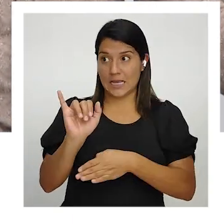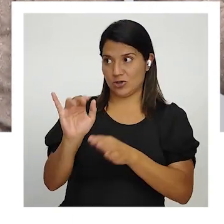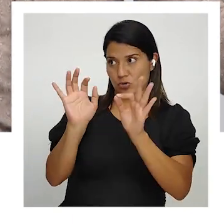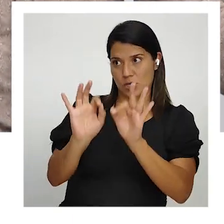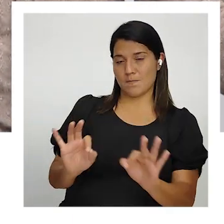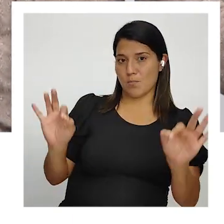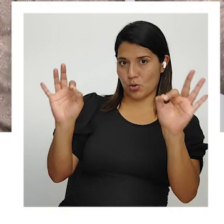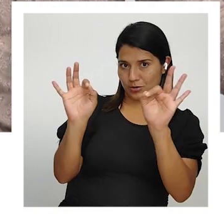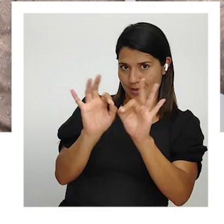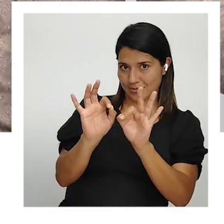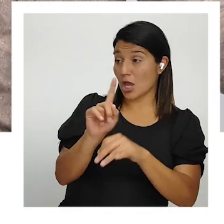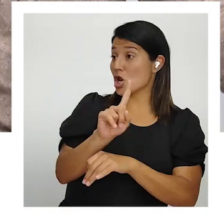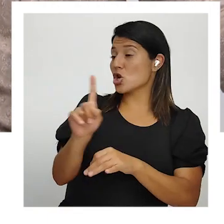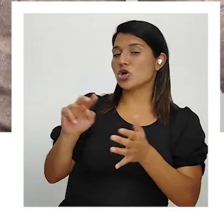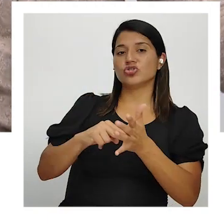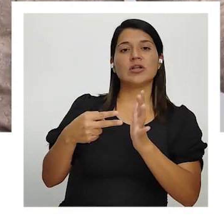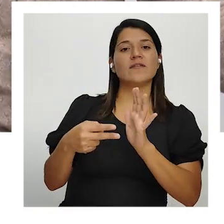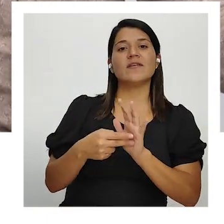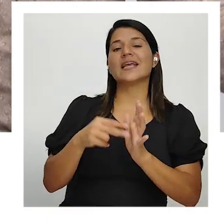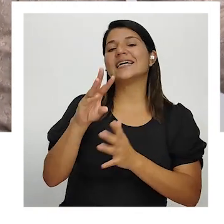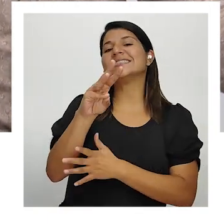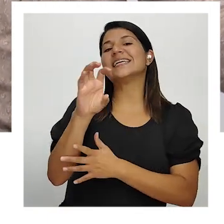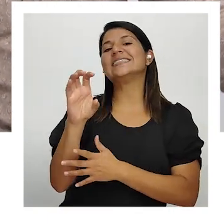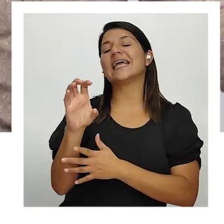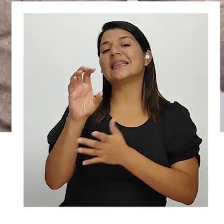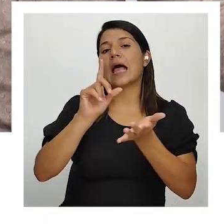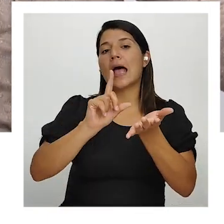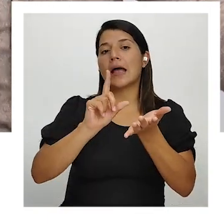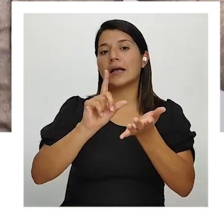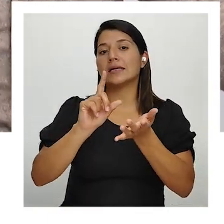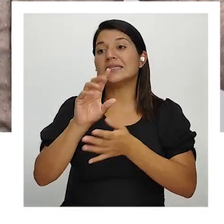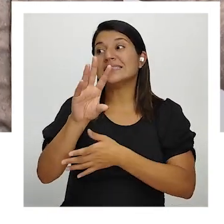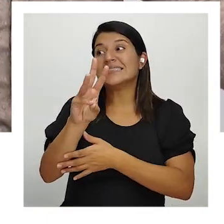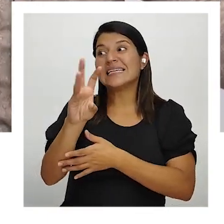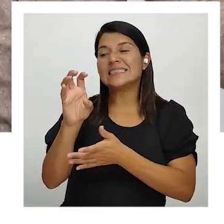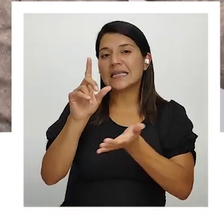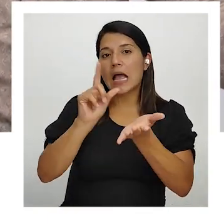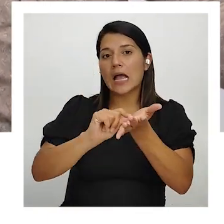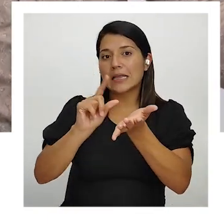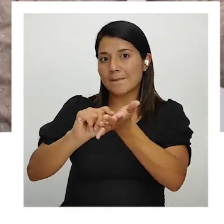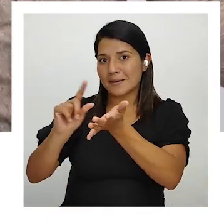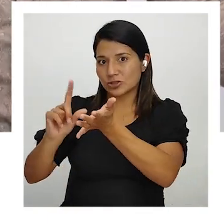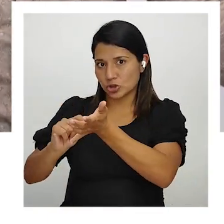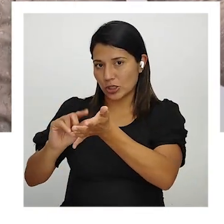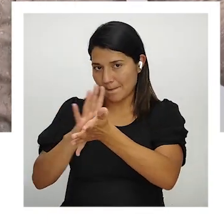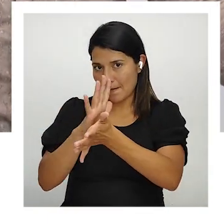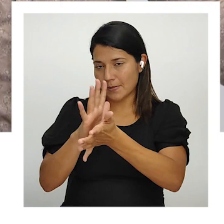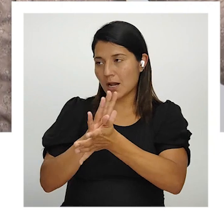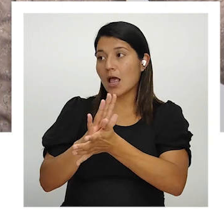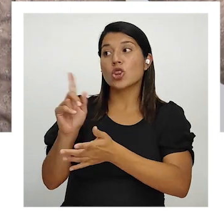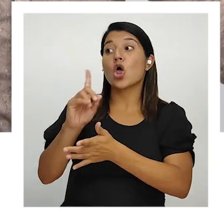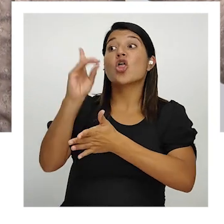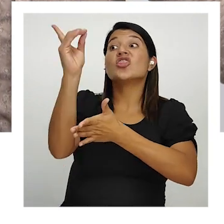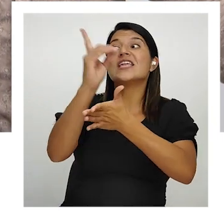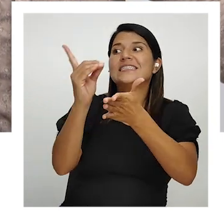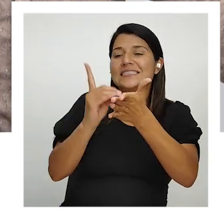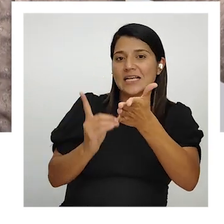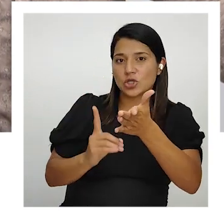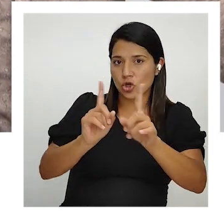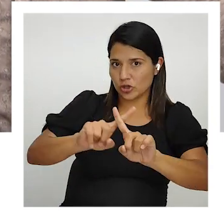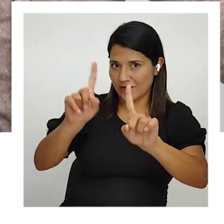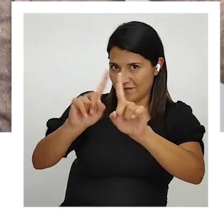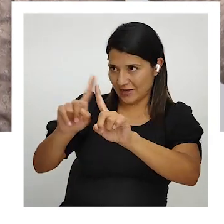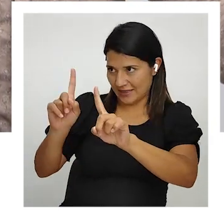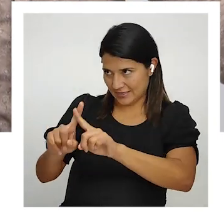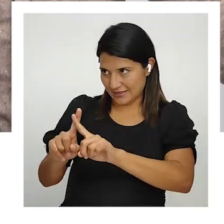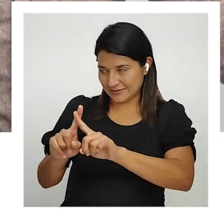imprimir 600 papeletas, son diseños diferentes. Ojalá fuera 600. Son más de 660 diseños exactamente, diferentes.